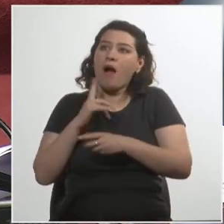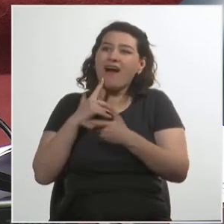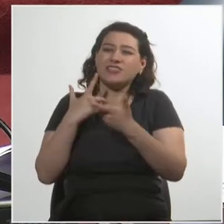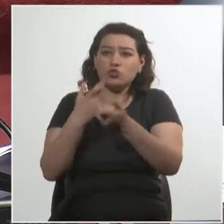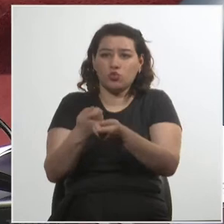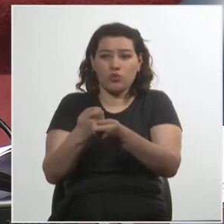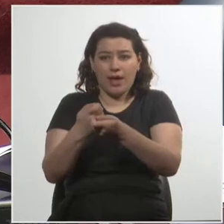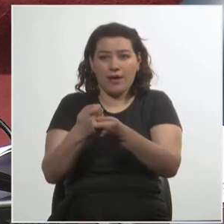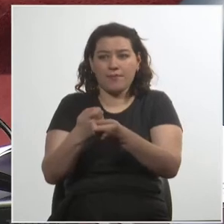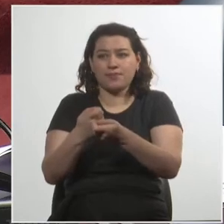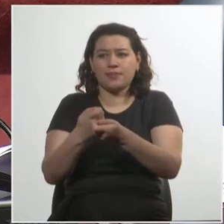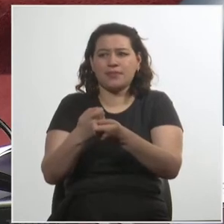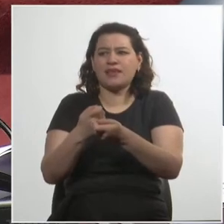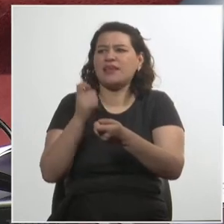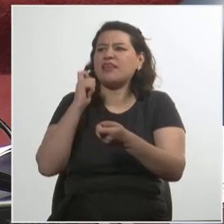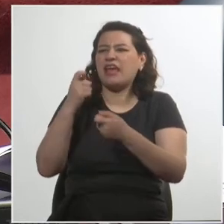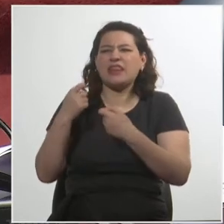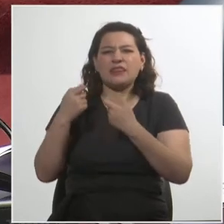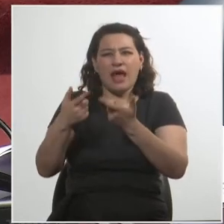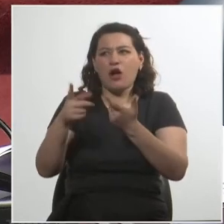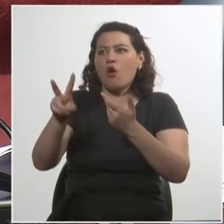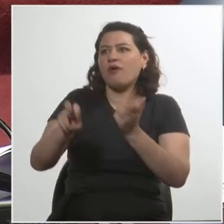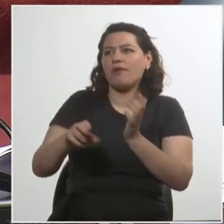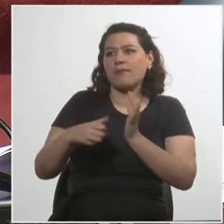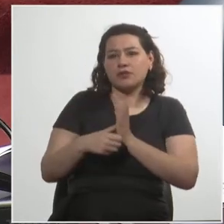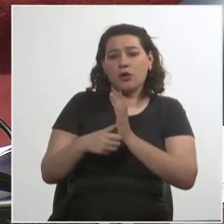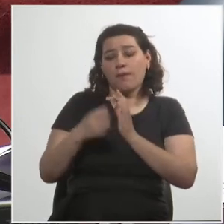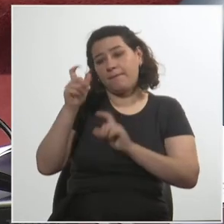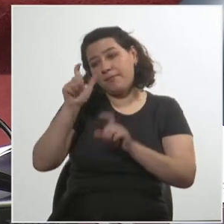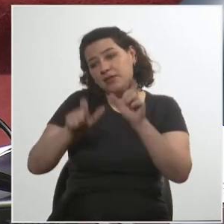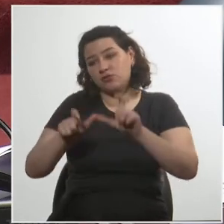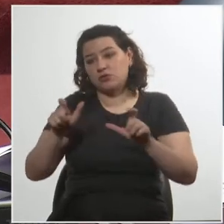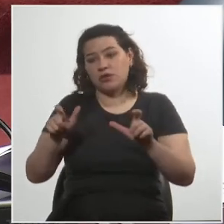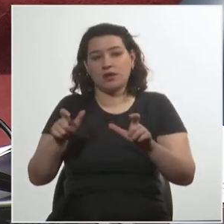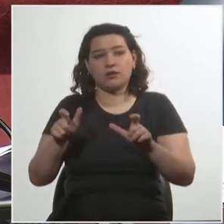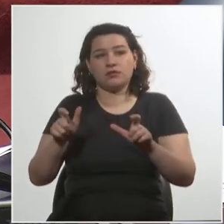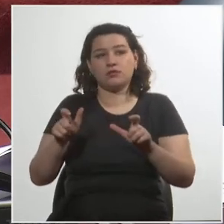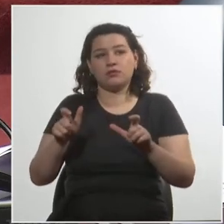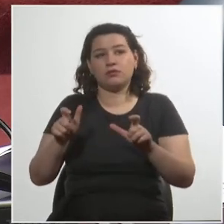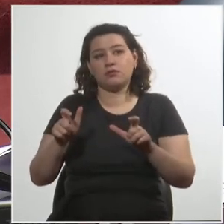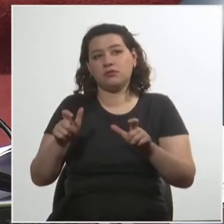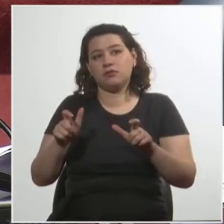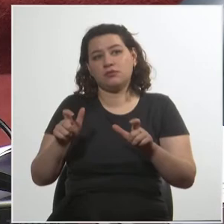aquellos que cometieron actos